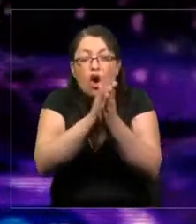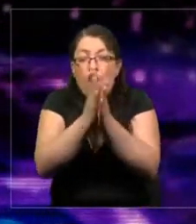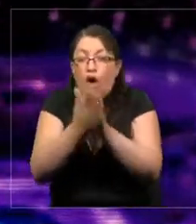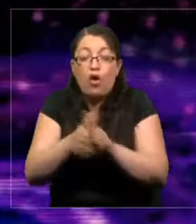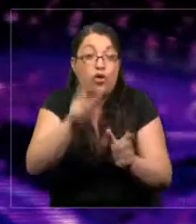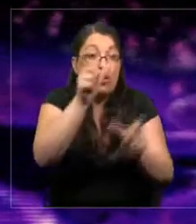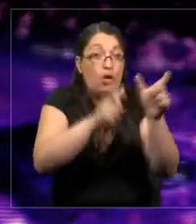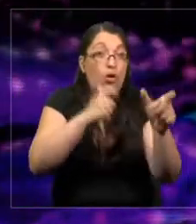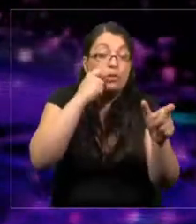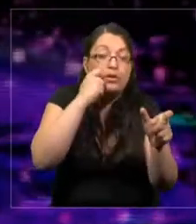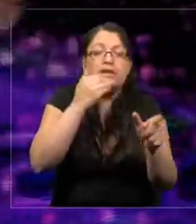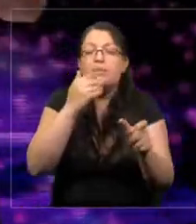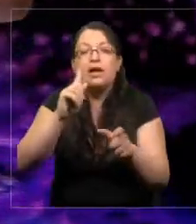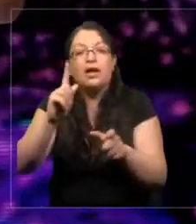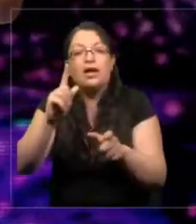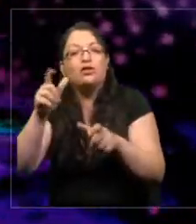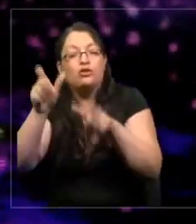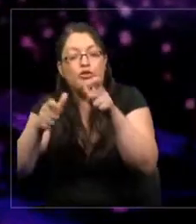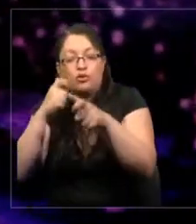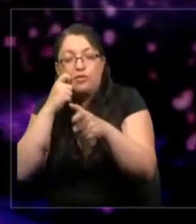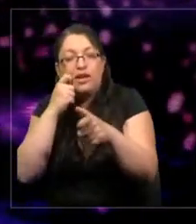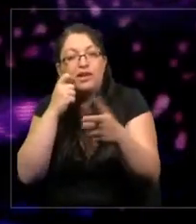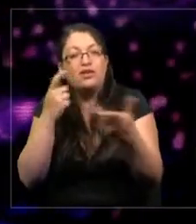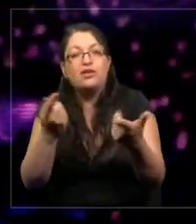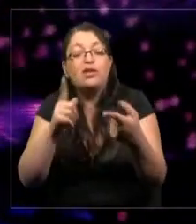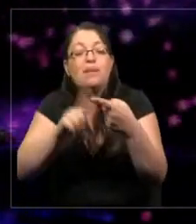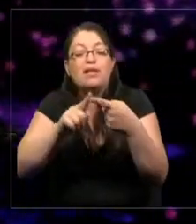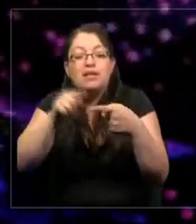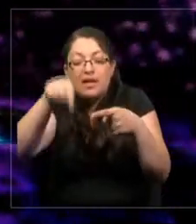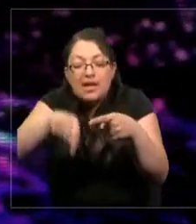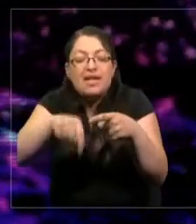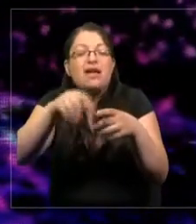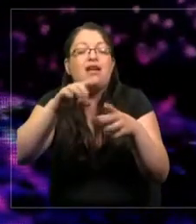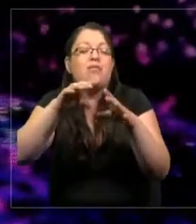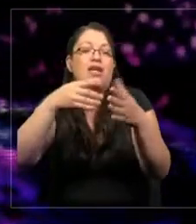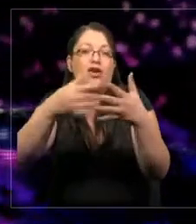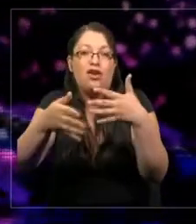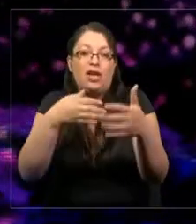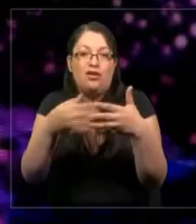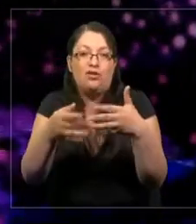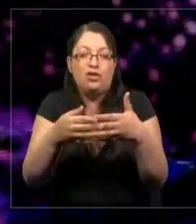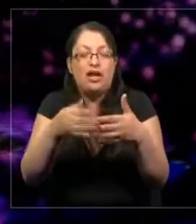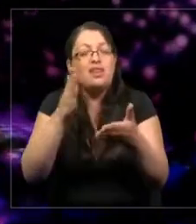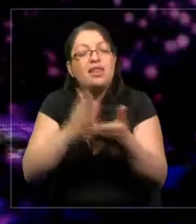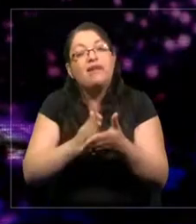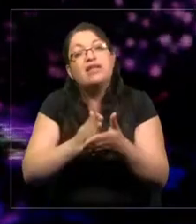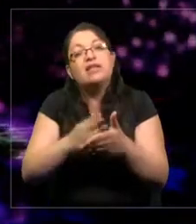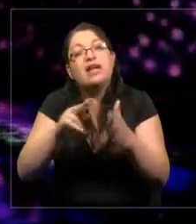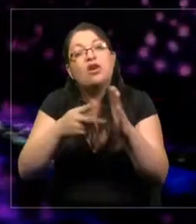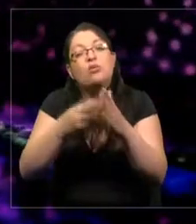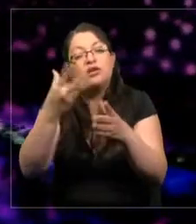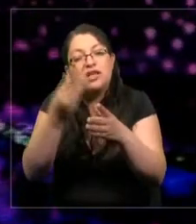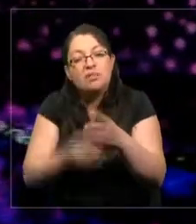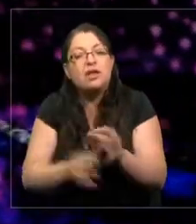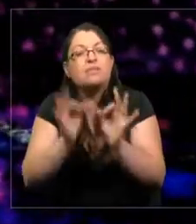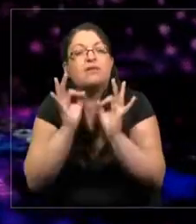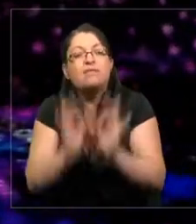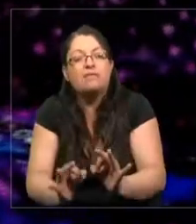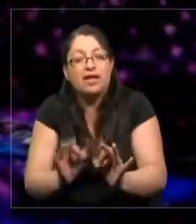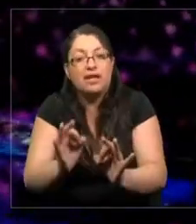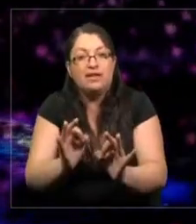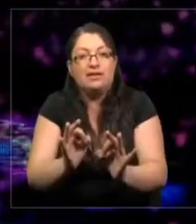y no humanos que participan de la biodiversidad tienen que ser soluciones a dos verdaderas artesanías